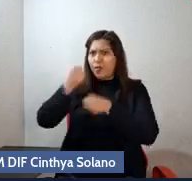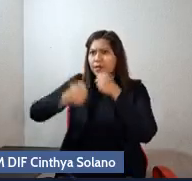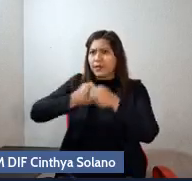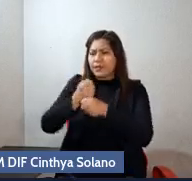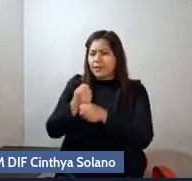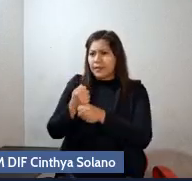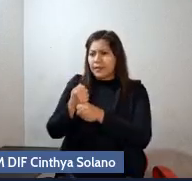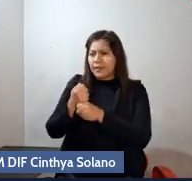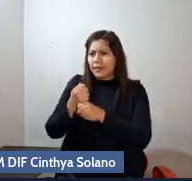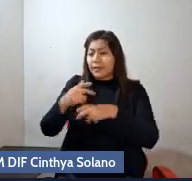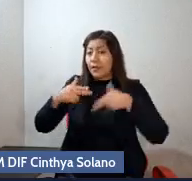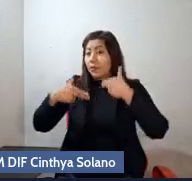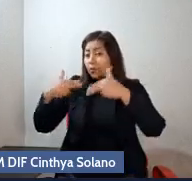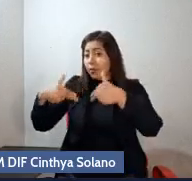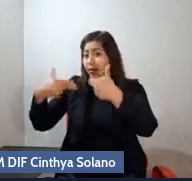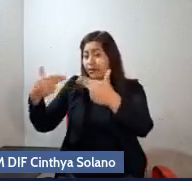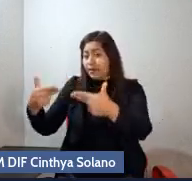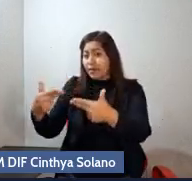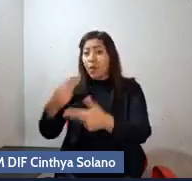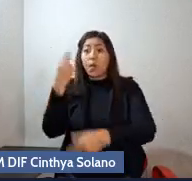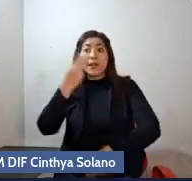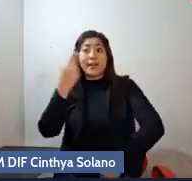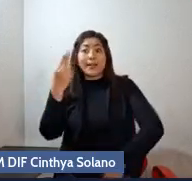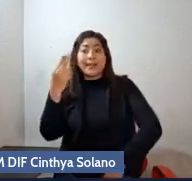que tener un albacea?